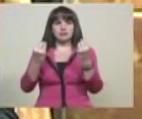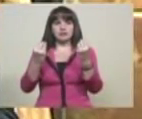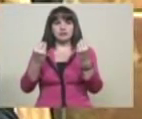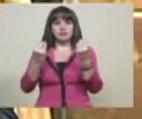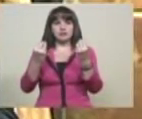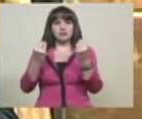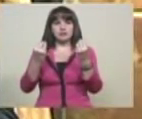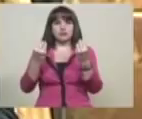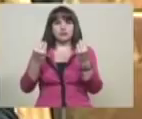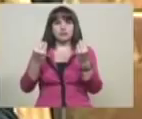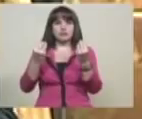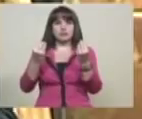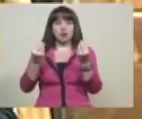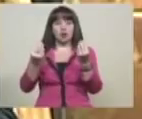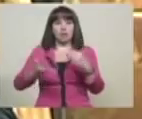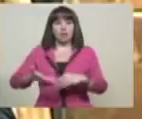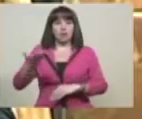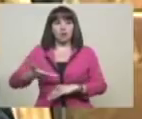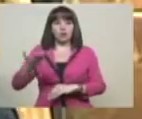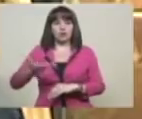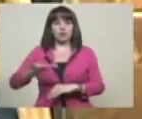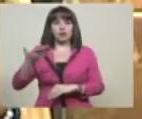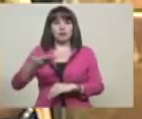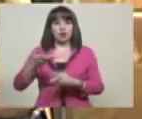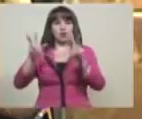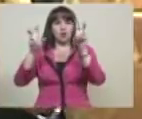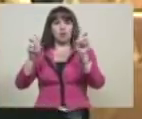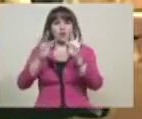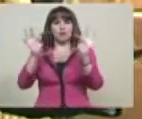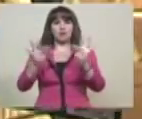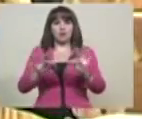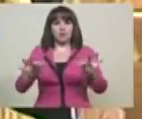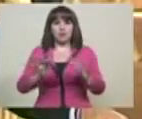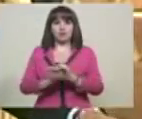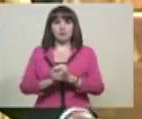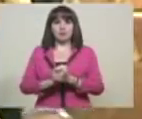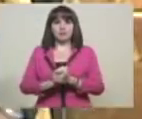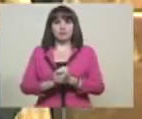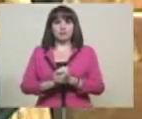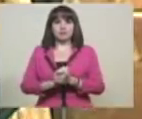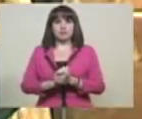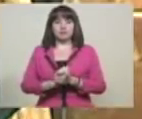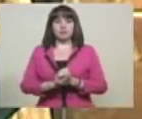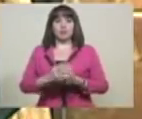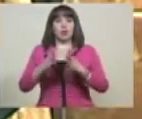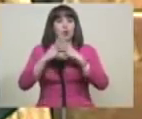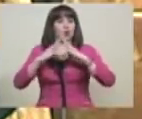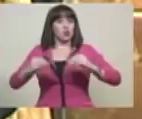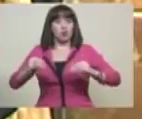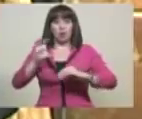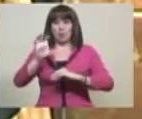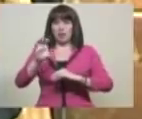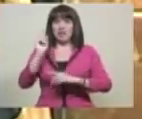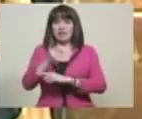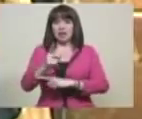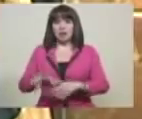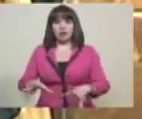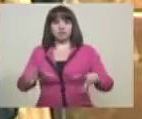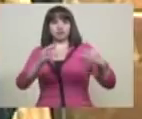Muy importante, compañero. Es un nuevo esquema. Y todo el país debe